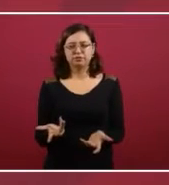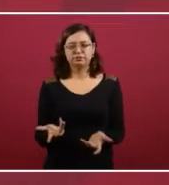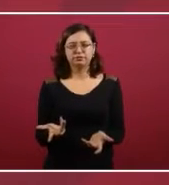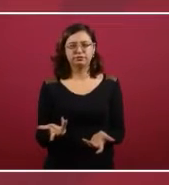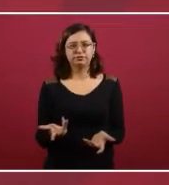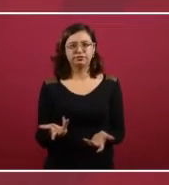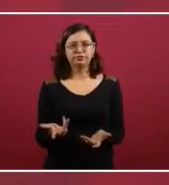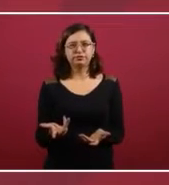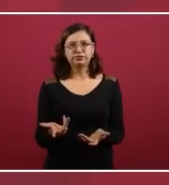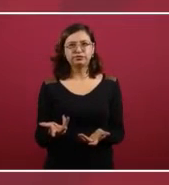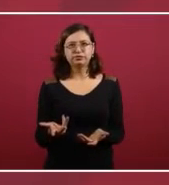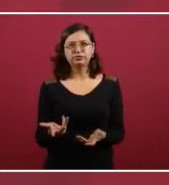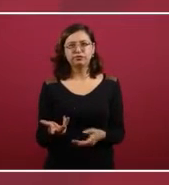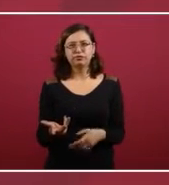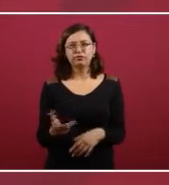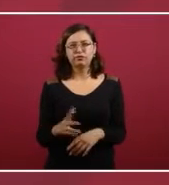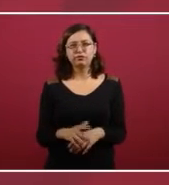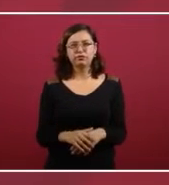concebir